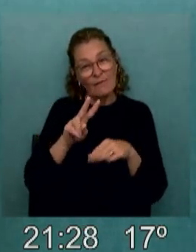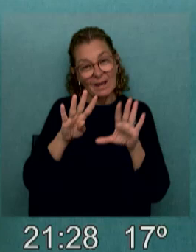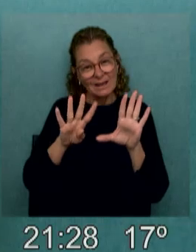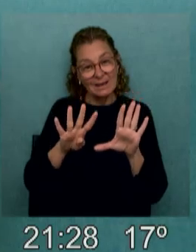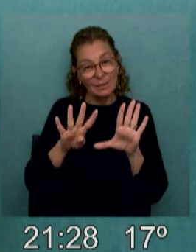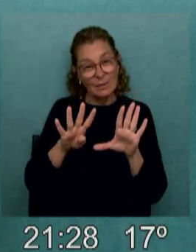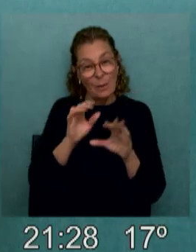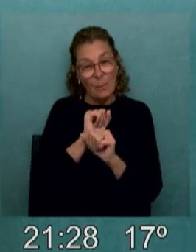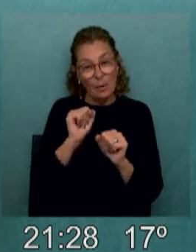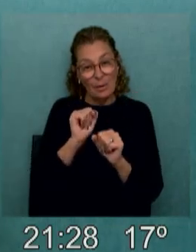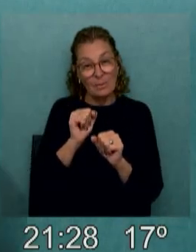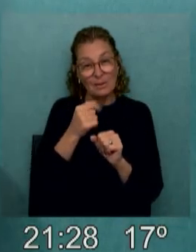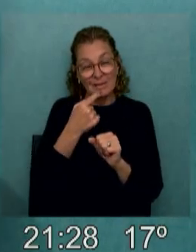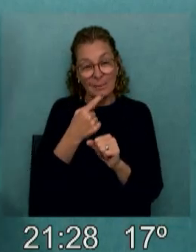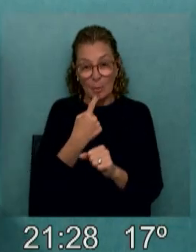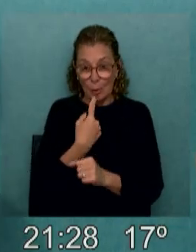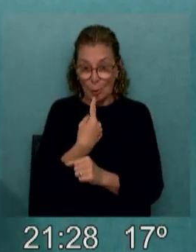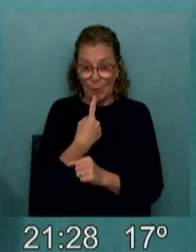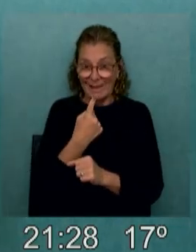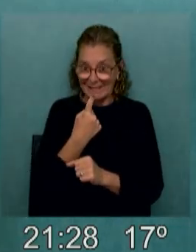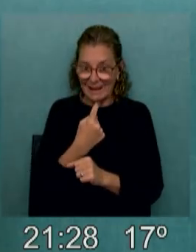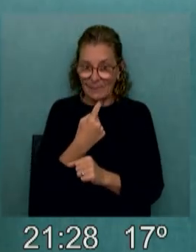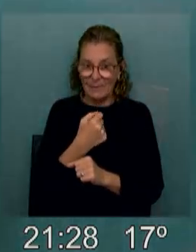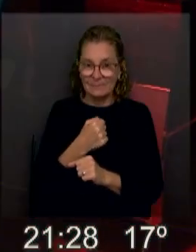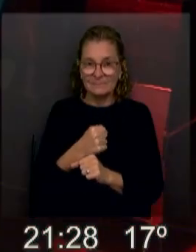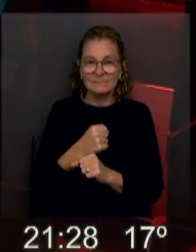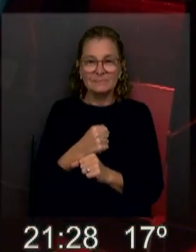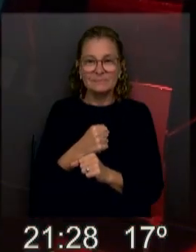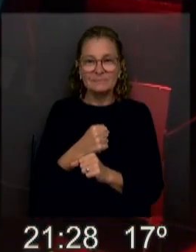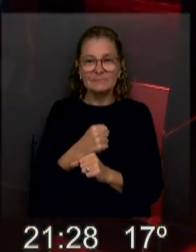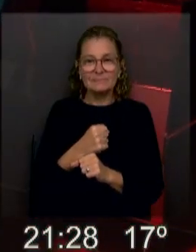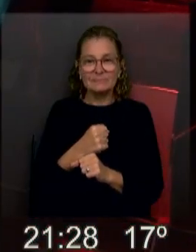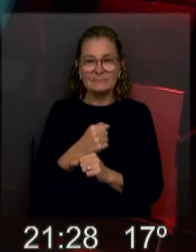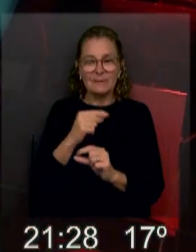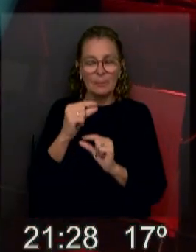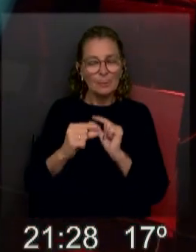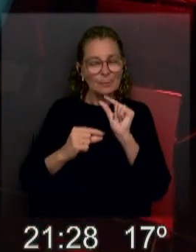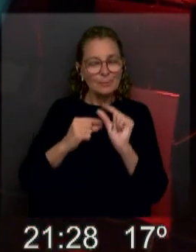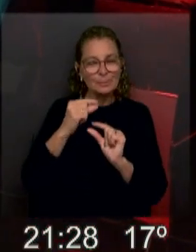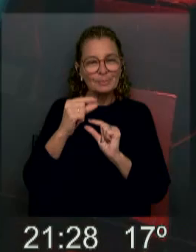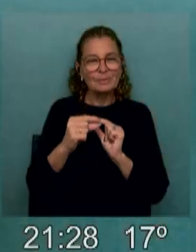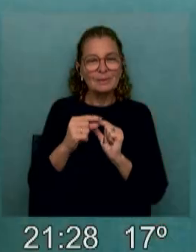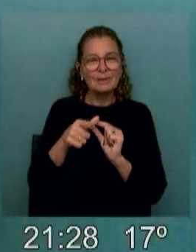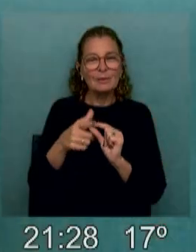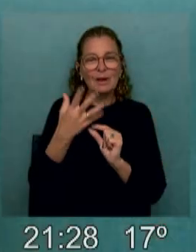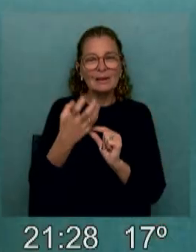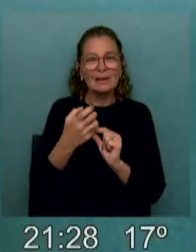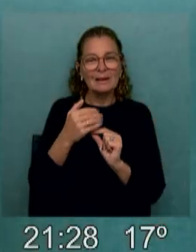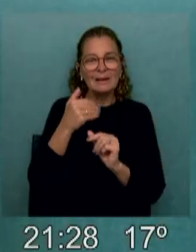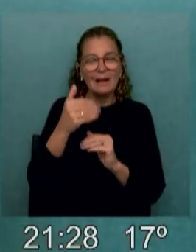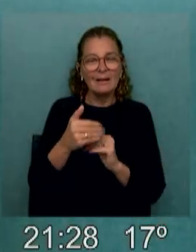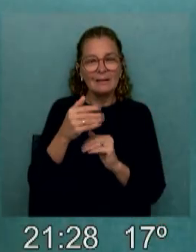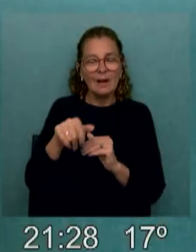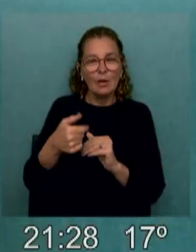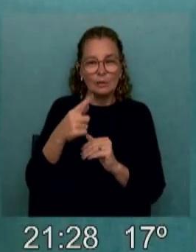bisiesto, podemos sacarle, ponerlo en duda, digamos. Así van envejeciendo un poquito más pausado. No, si uno quisiera ir como a